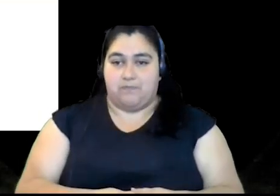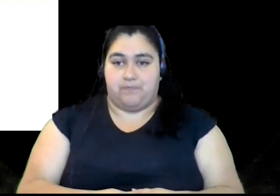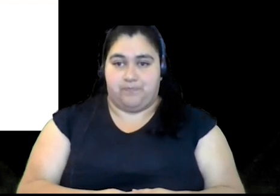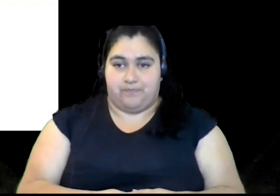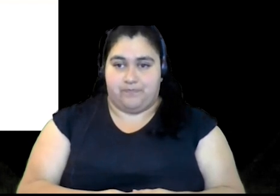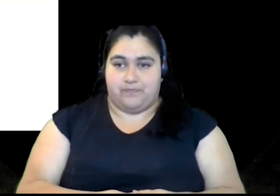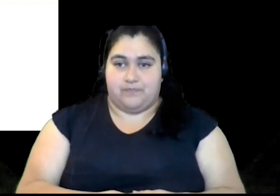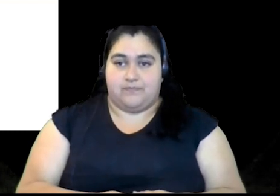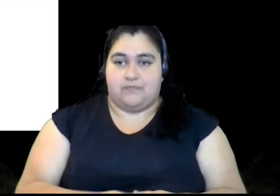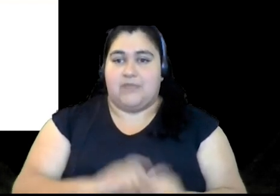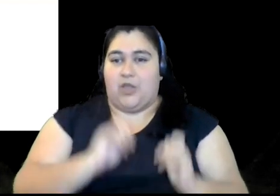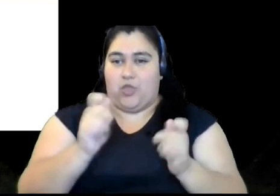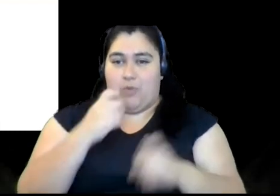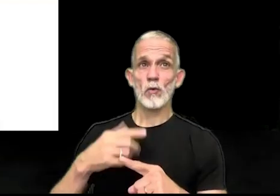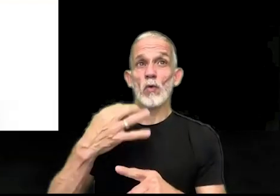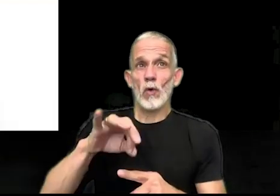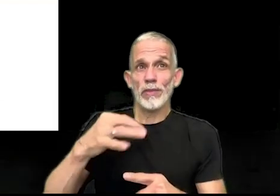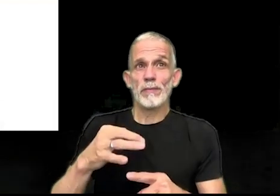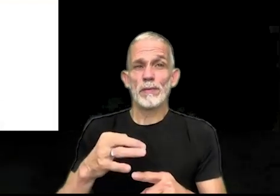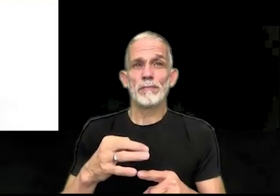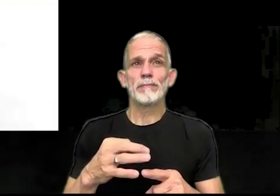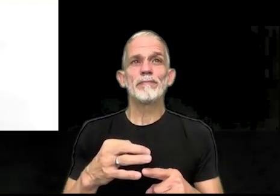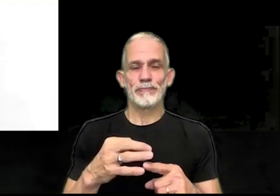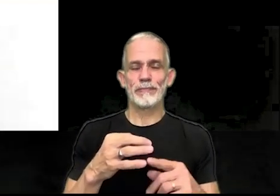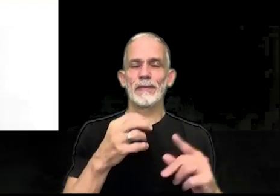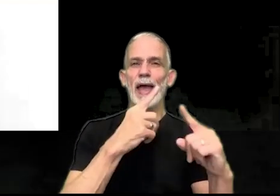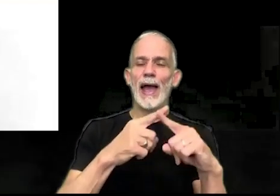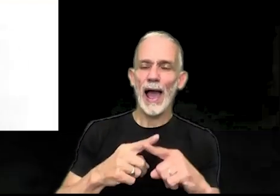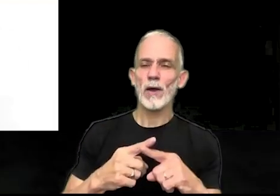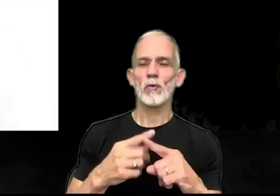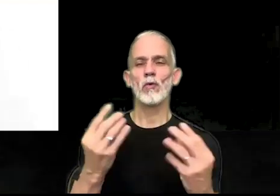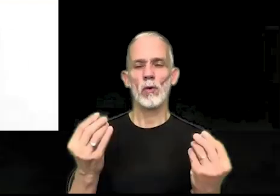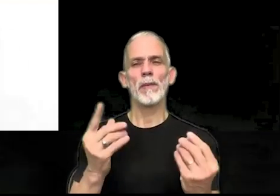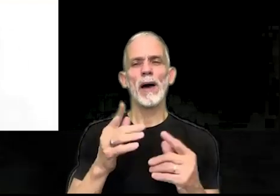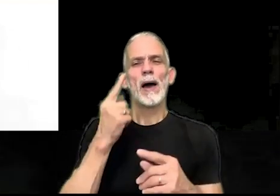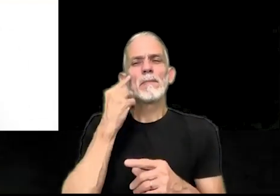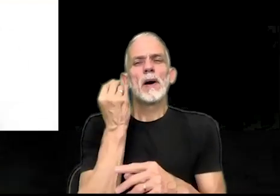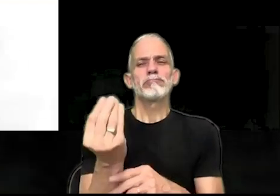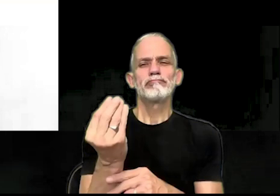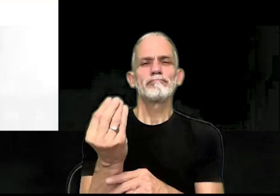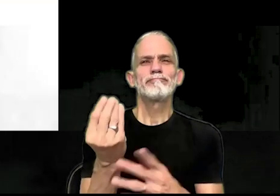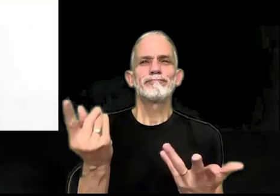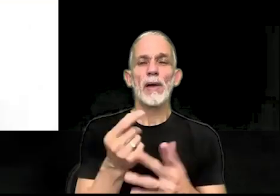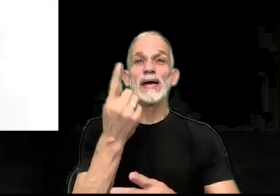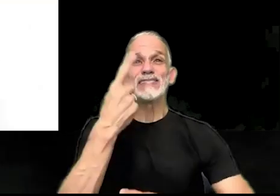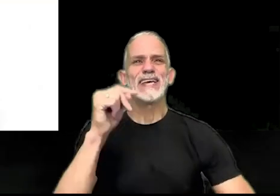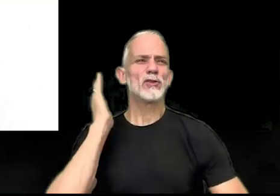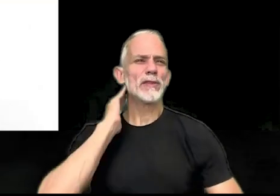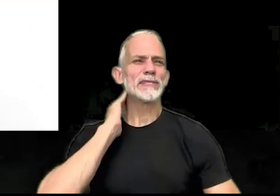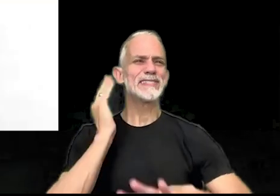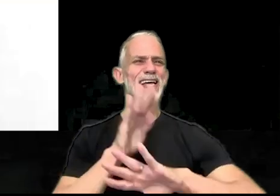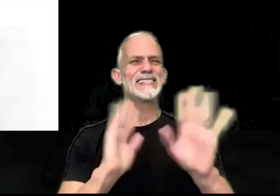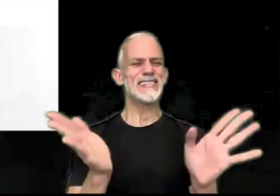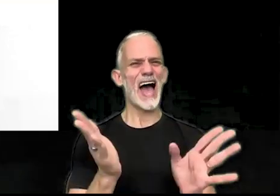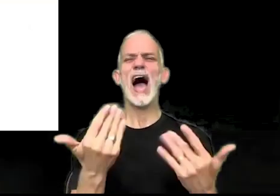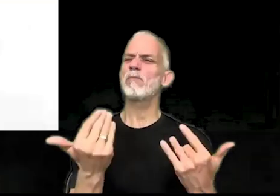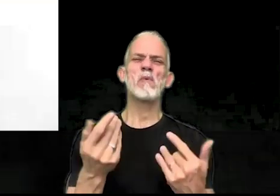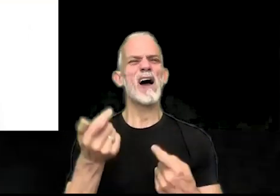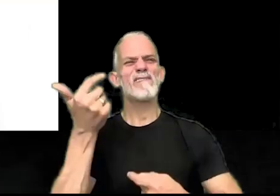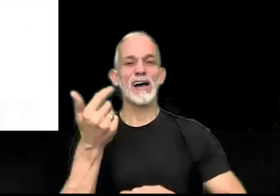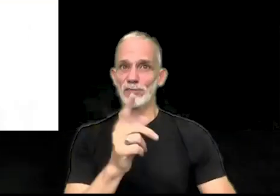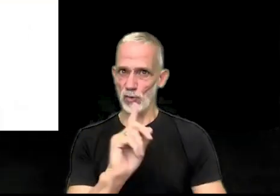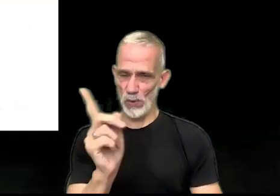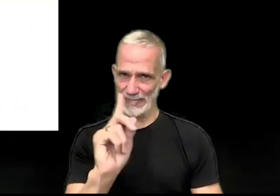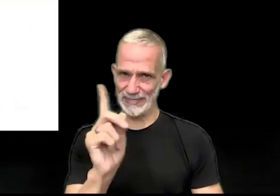Por eso, cuando hablamos de residencia, no es tan simple decir, bueno, el 116 se aplica,